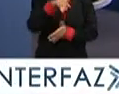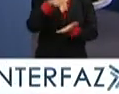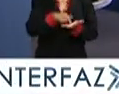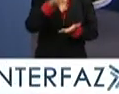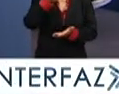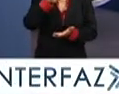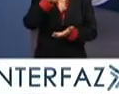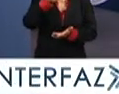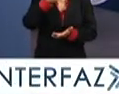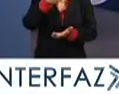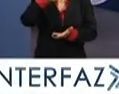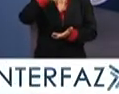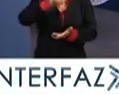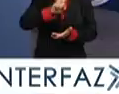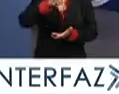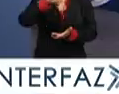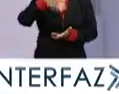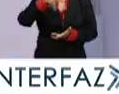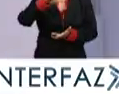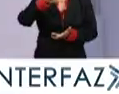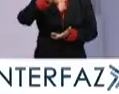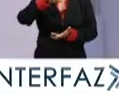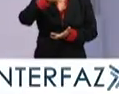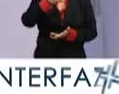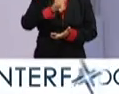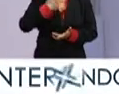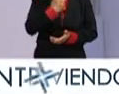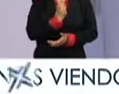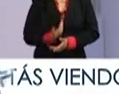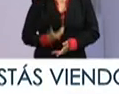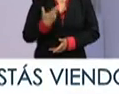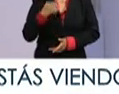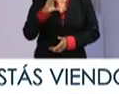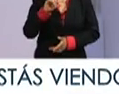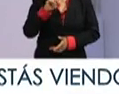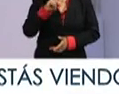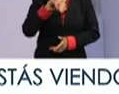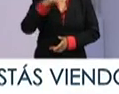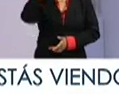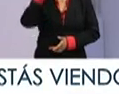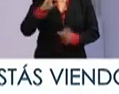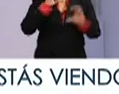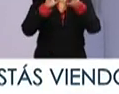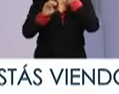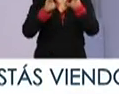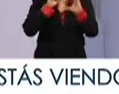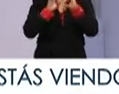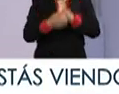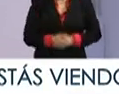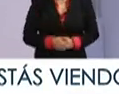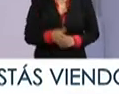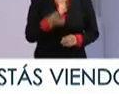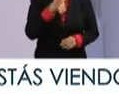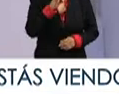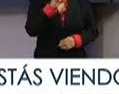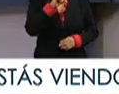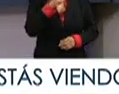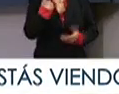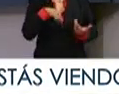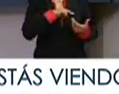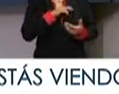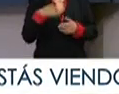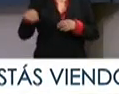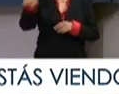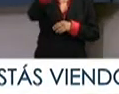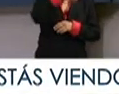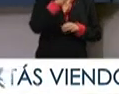estudio Ricardo Holmes Quiroga. Él es presidente de la Academia Mexicana de la Comunicación. Ricardo, estamos convertidos